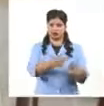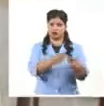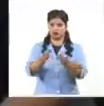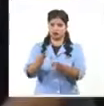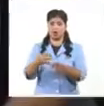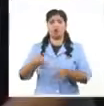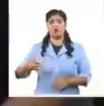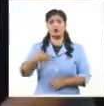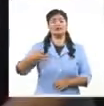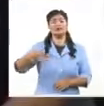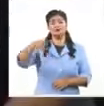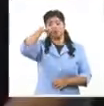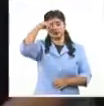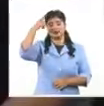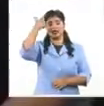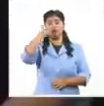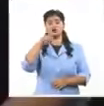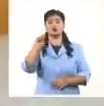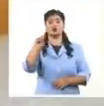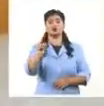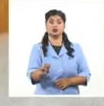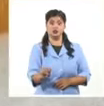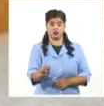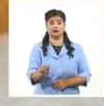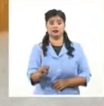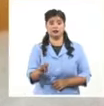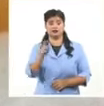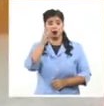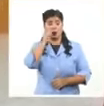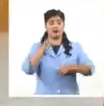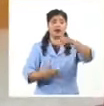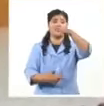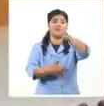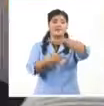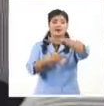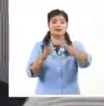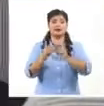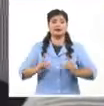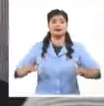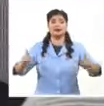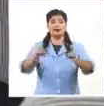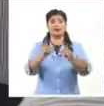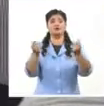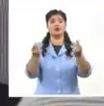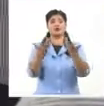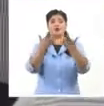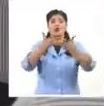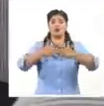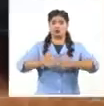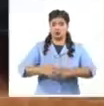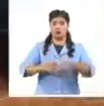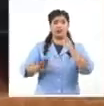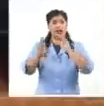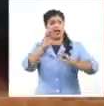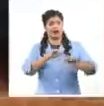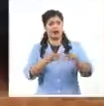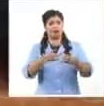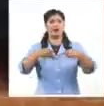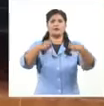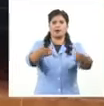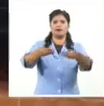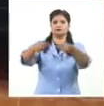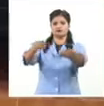Sur, Santiago Burey Pérez, vicejefe del Departamento Económico Productivo, se preocupó por la política de precios, la distribución de las